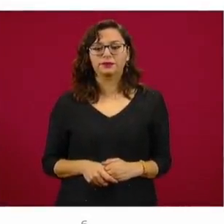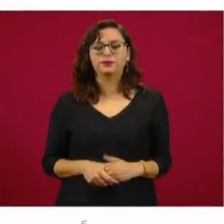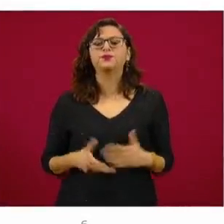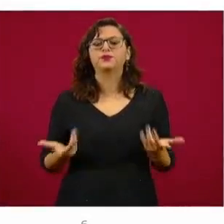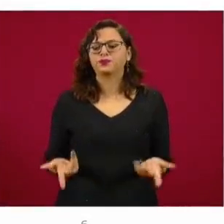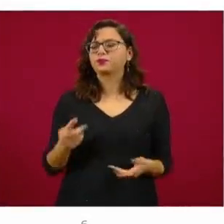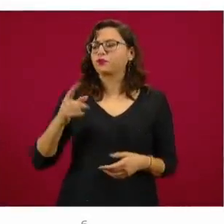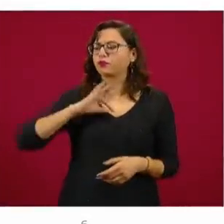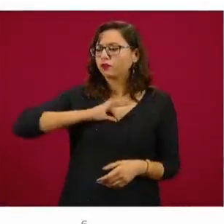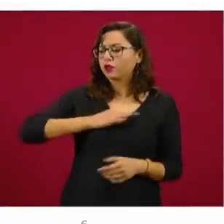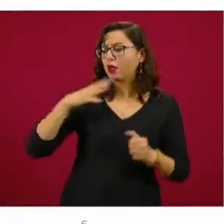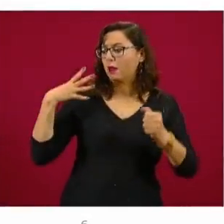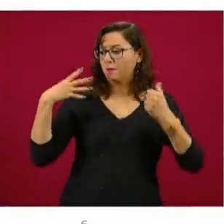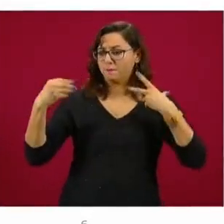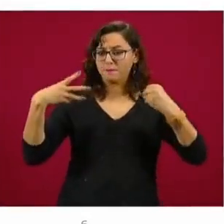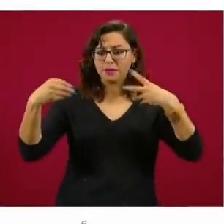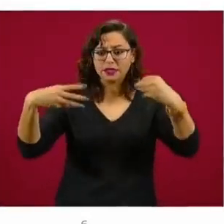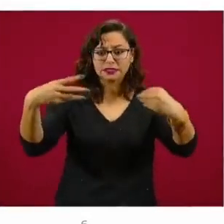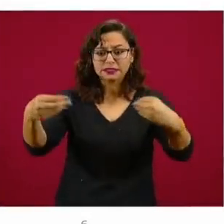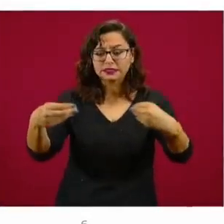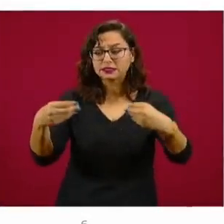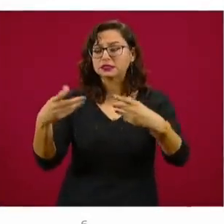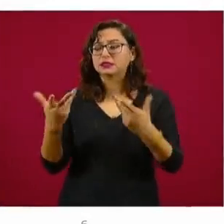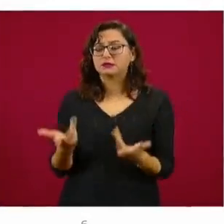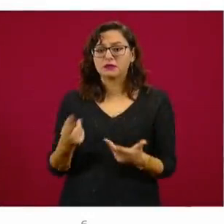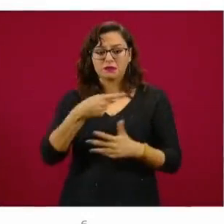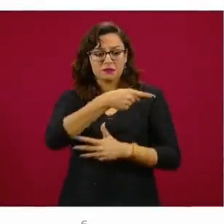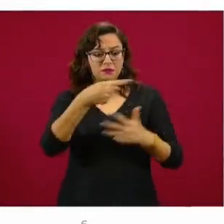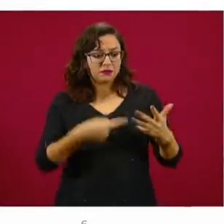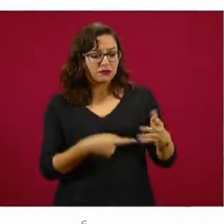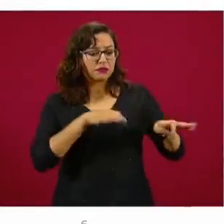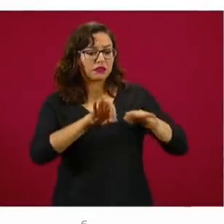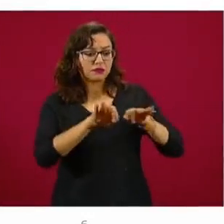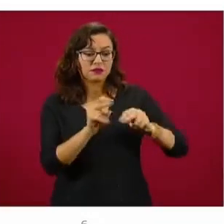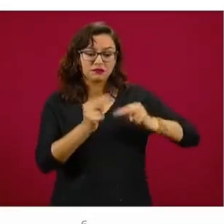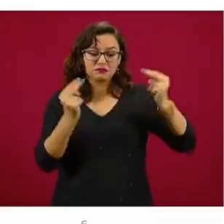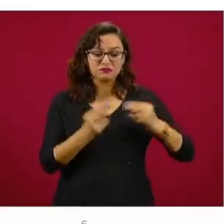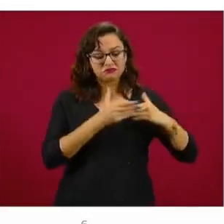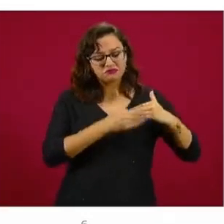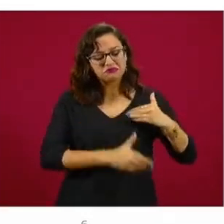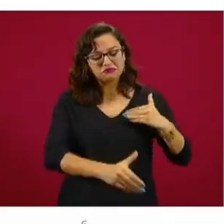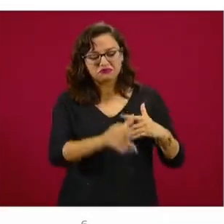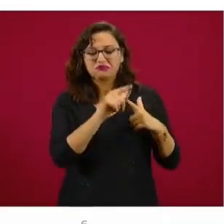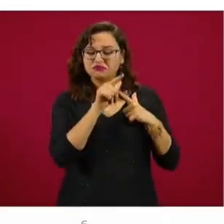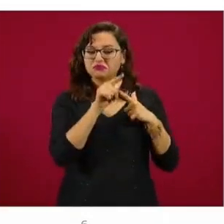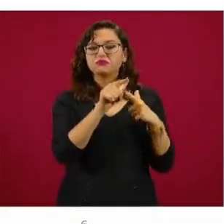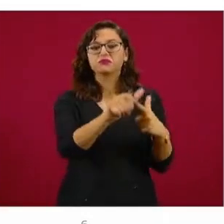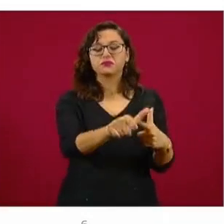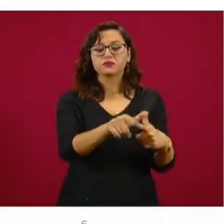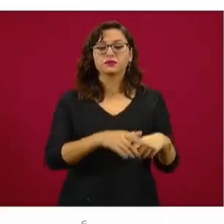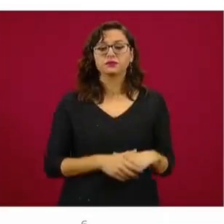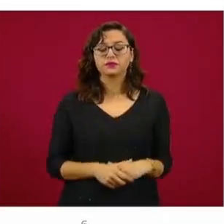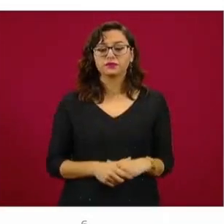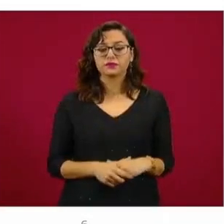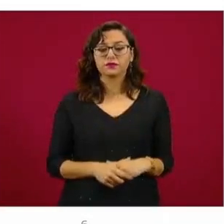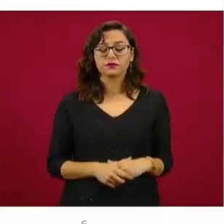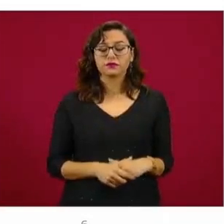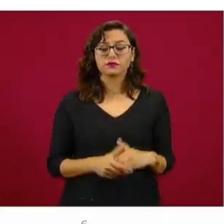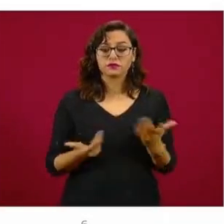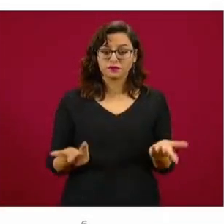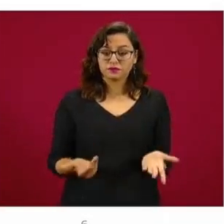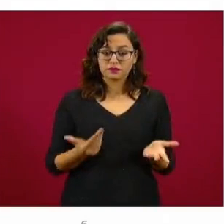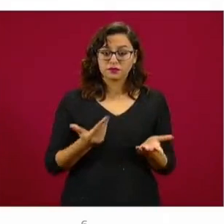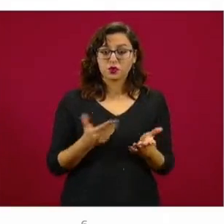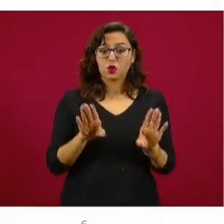fue declarada una actividad esencial, estuvieron dedicados todo este tiempo. Las estrategias fueron la